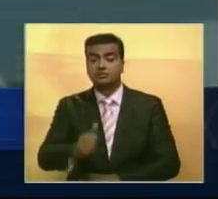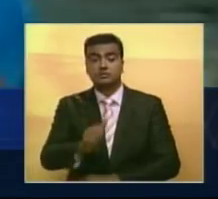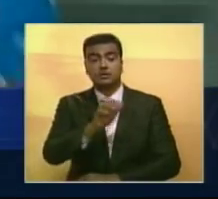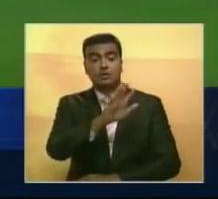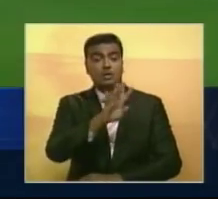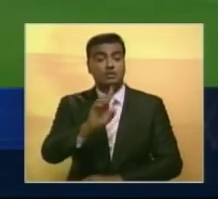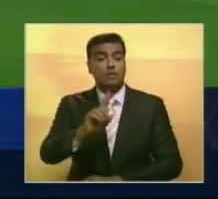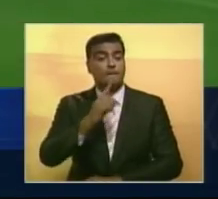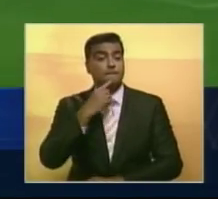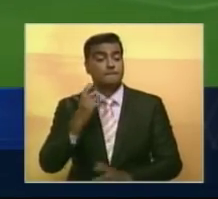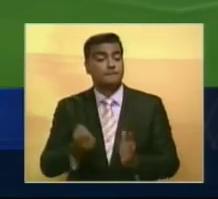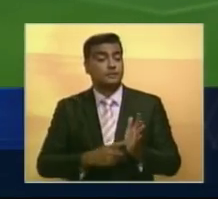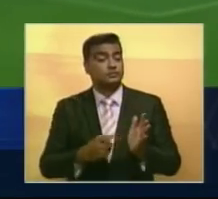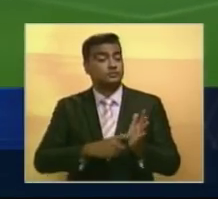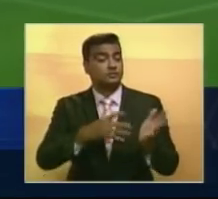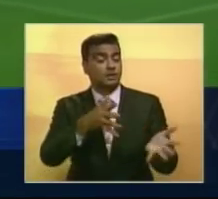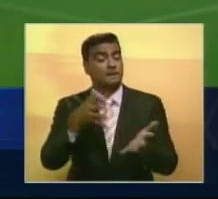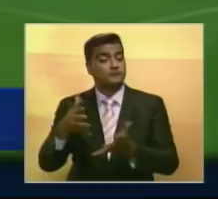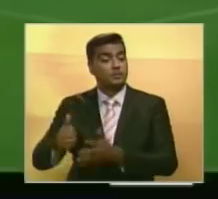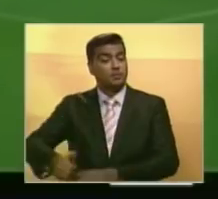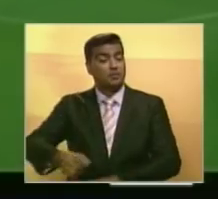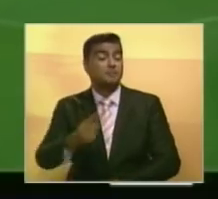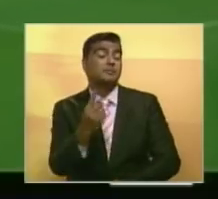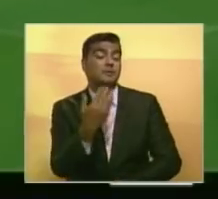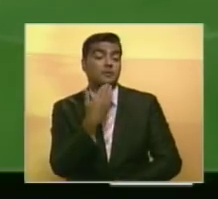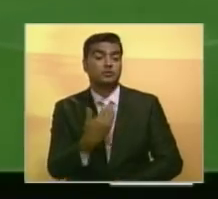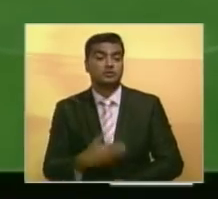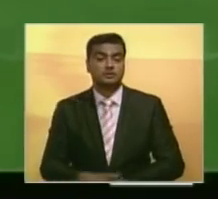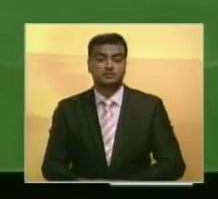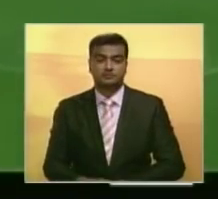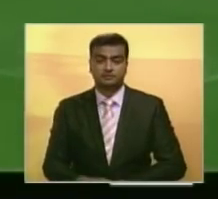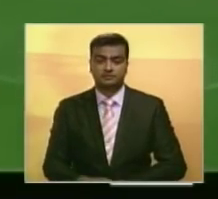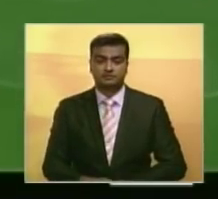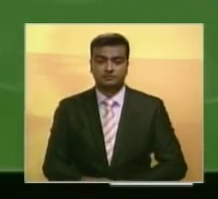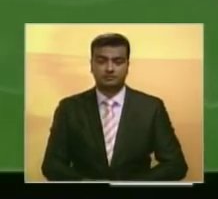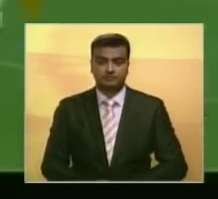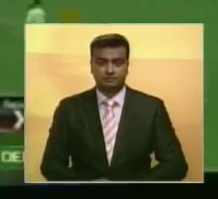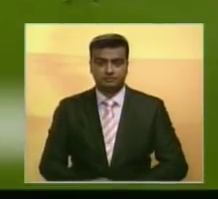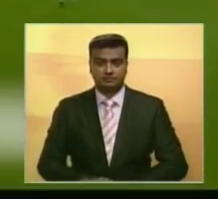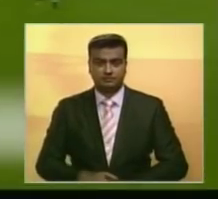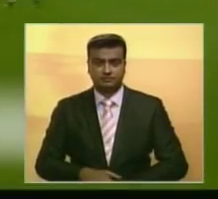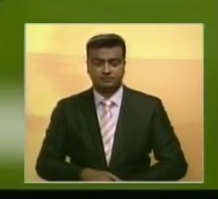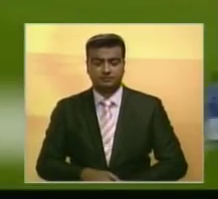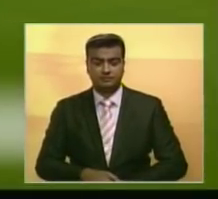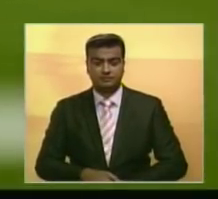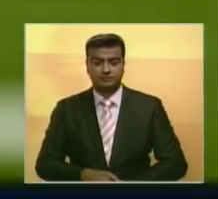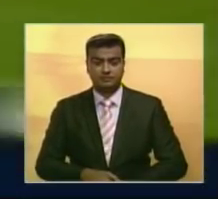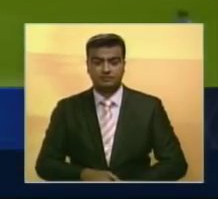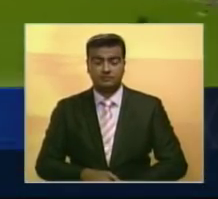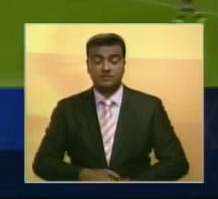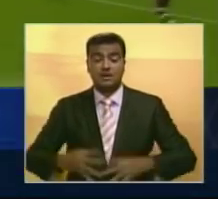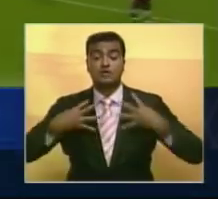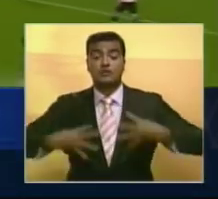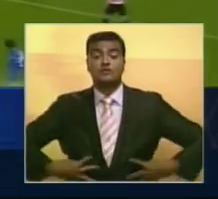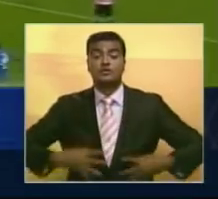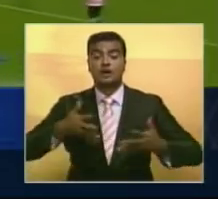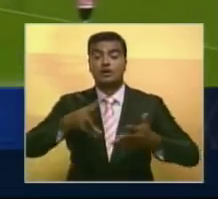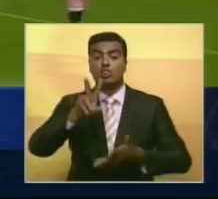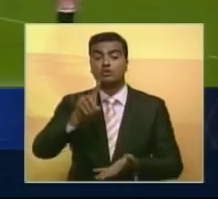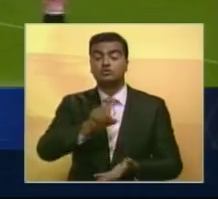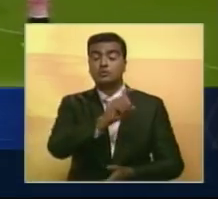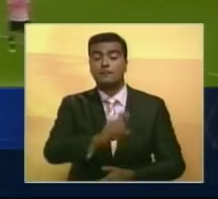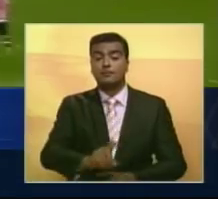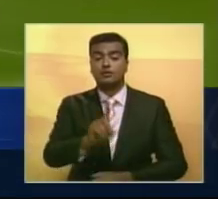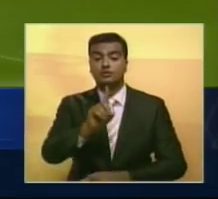41 puntos y es campeón de invierno por primera vez desde 1990. Por su parte, la Juventus venció a la Sampdoria